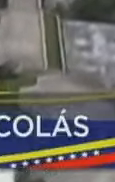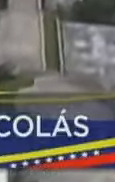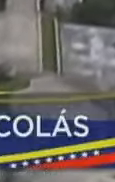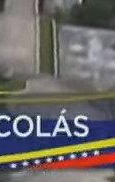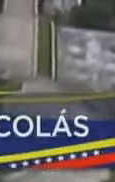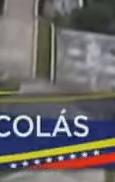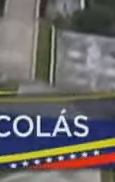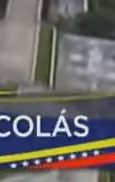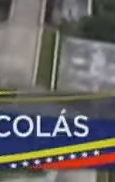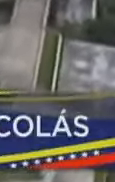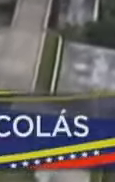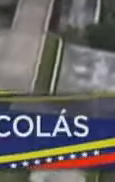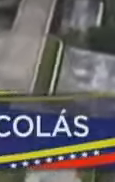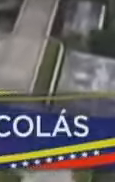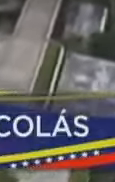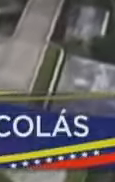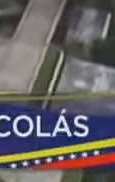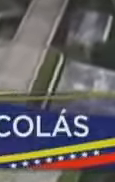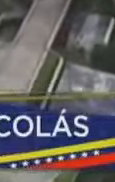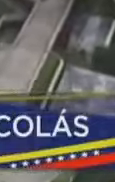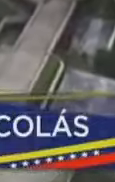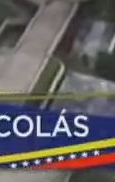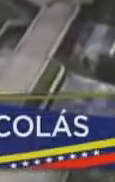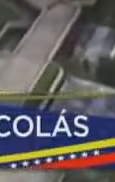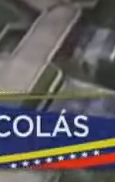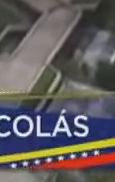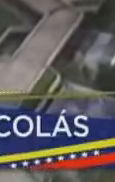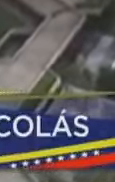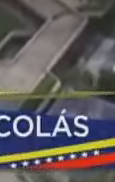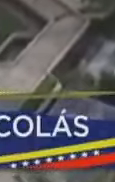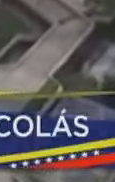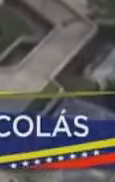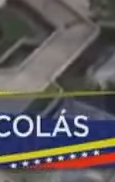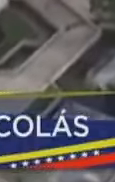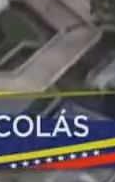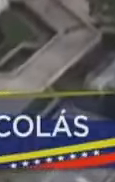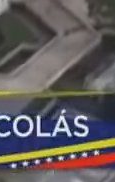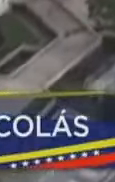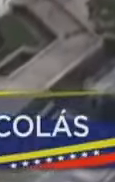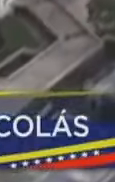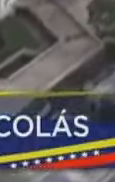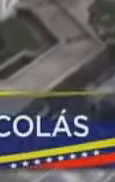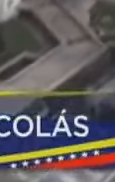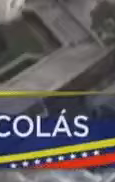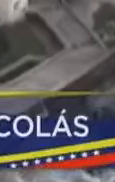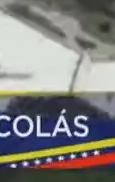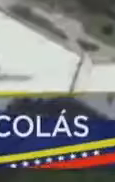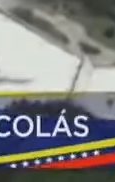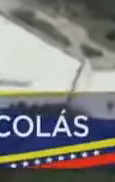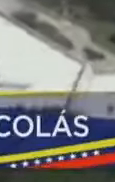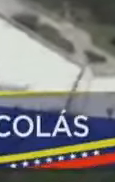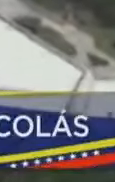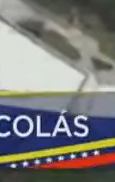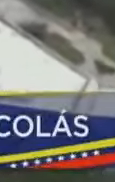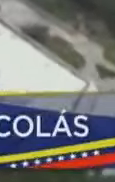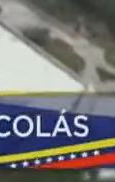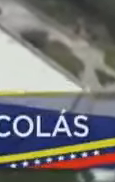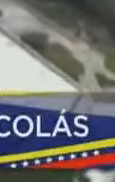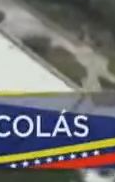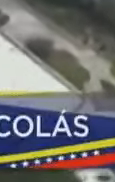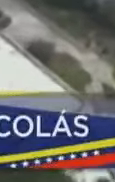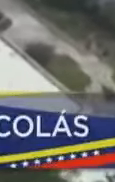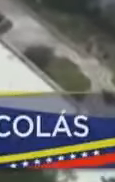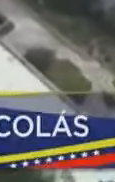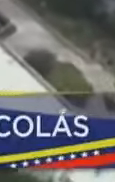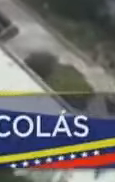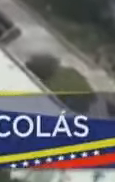Nicolás Maduro, acerca de los financiamientos, los créditos que se le han otorgado en los años que el presidente